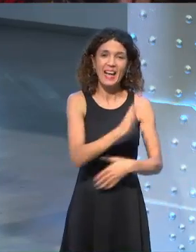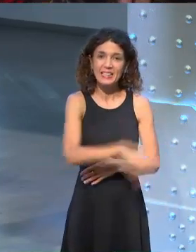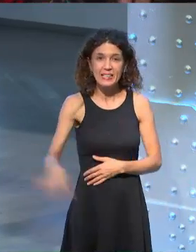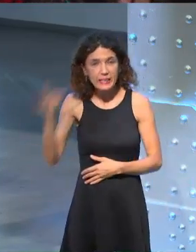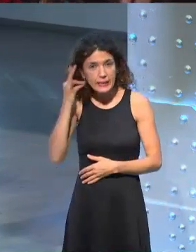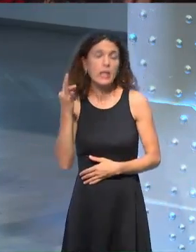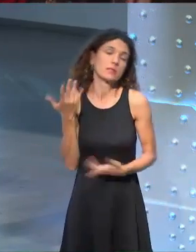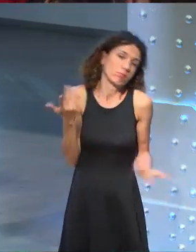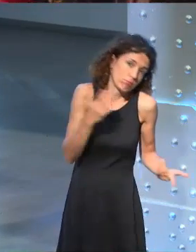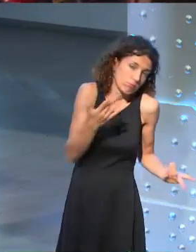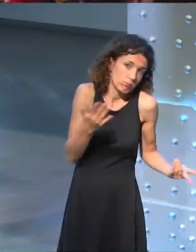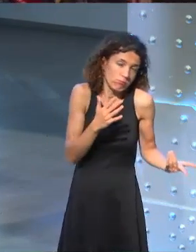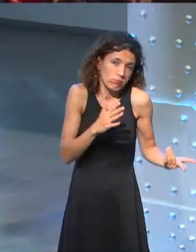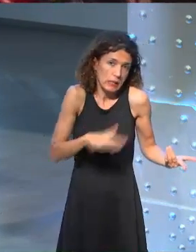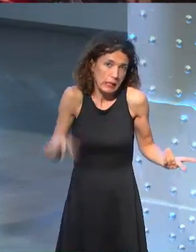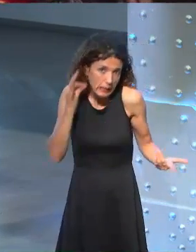niñas,